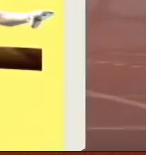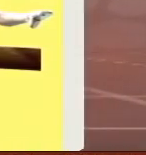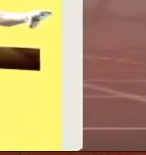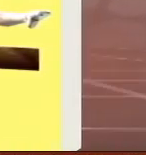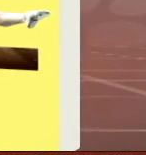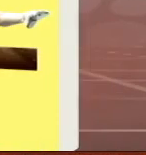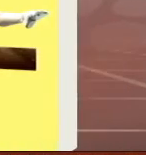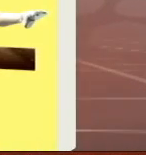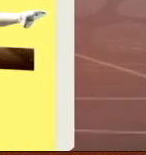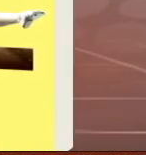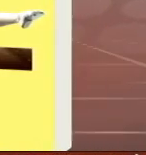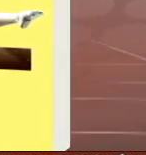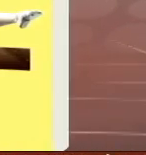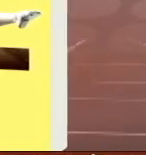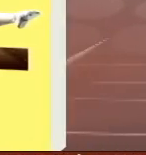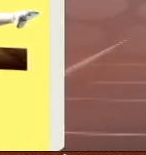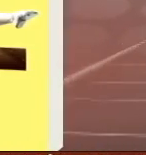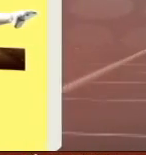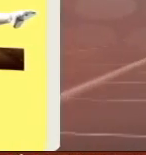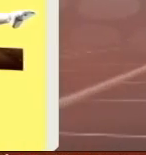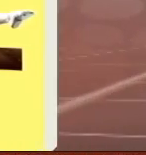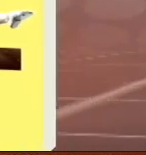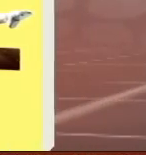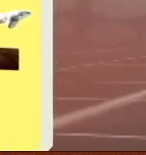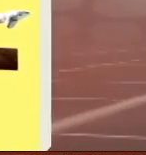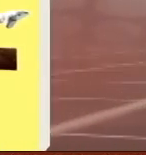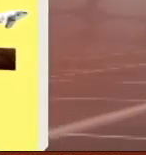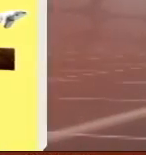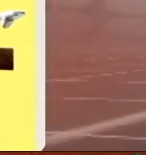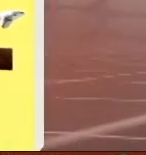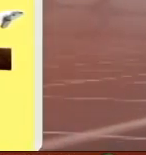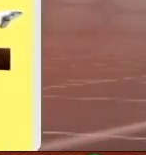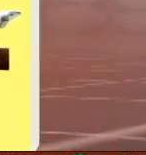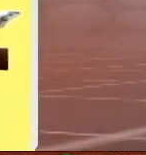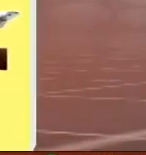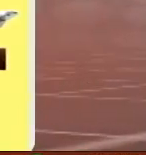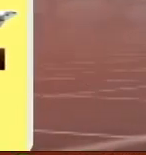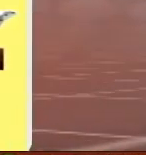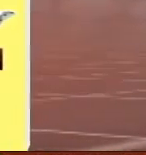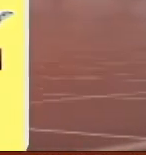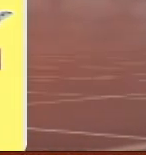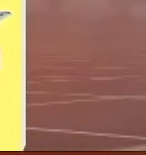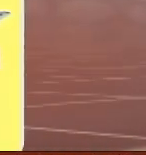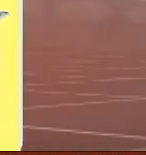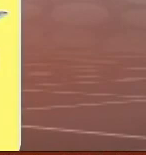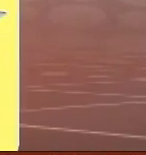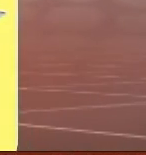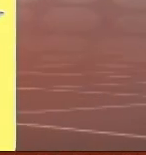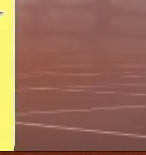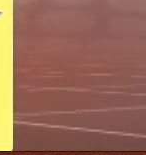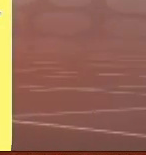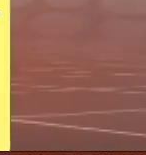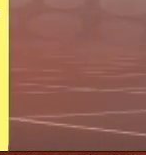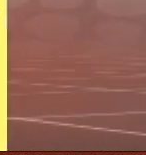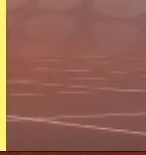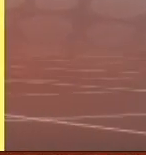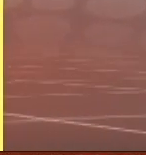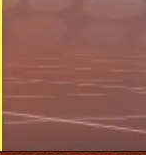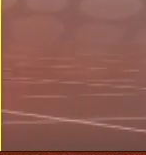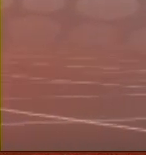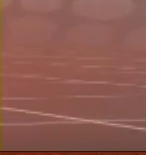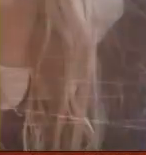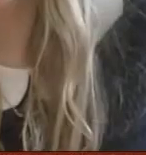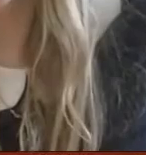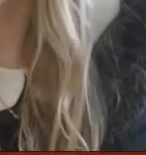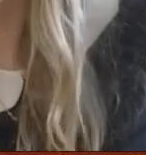no sonreía nunca. Es una novela escrita por la narradora Lola Lafón, les comentaba, publicada por